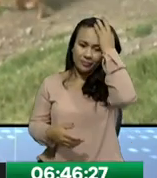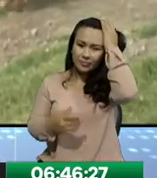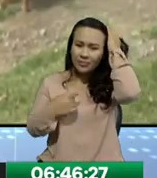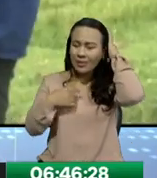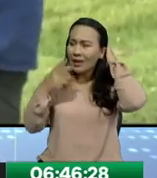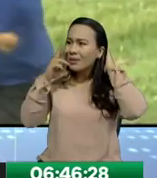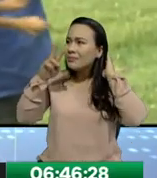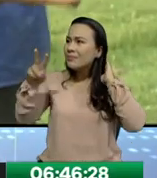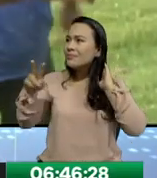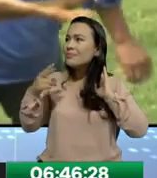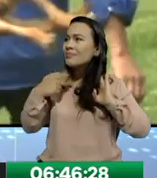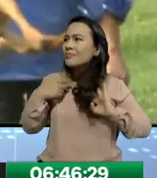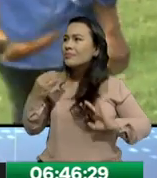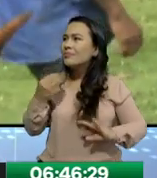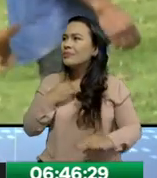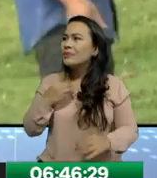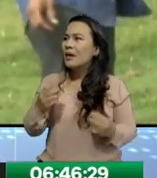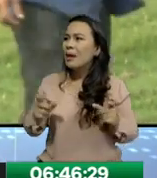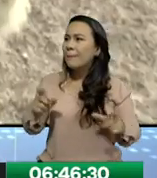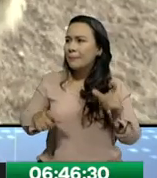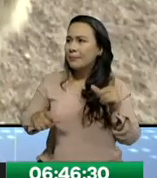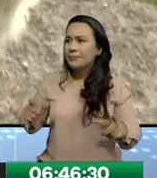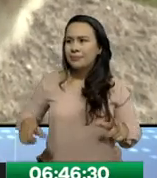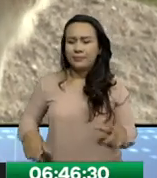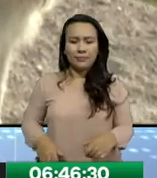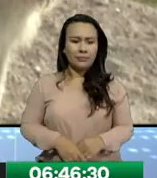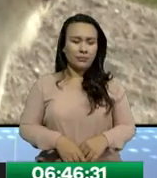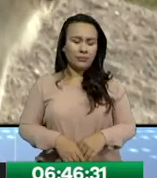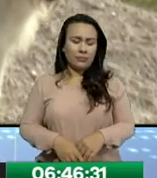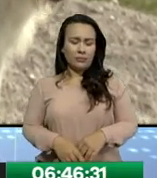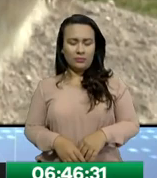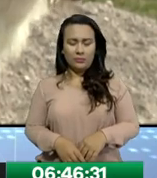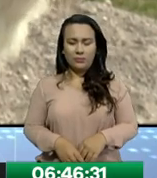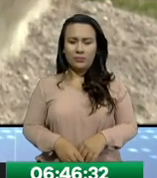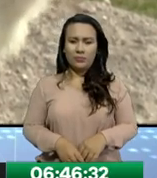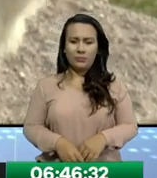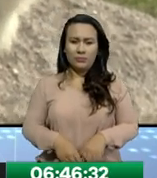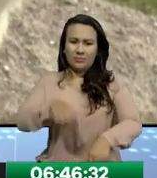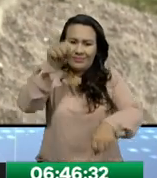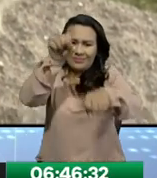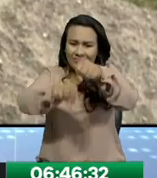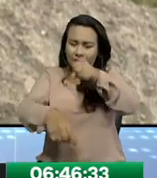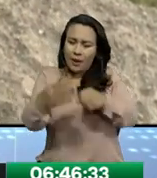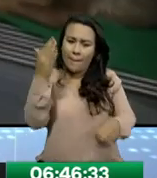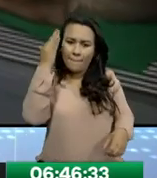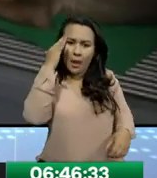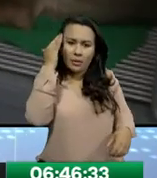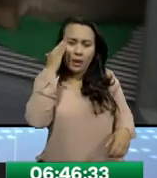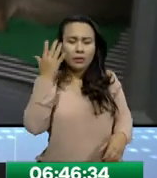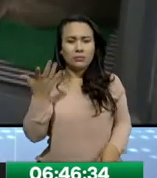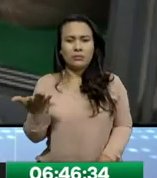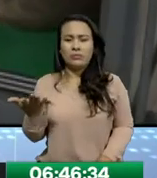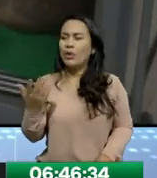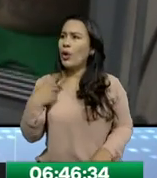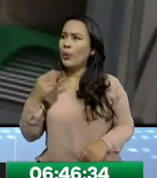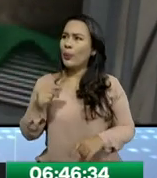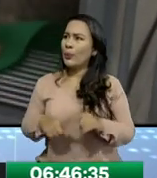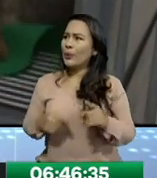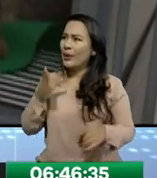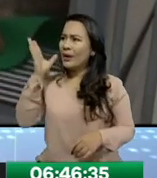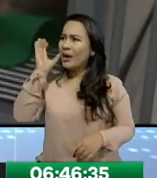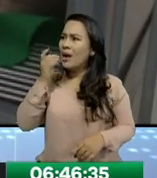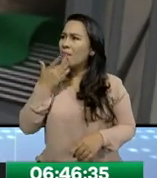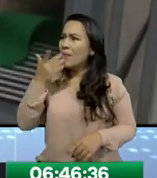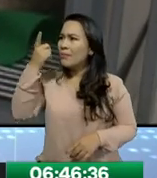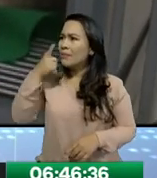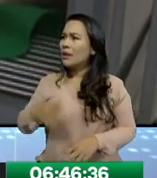una cosa realmente de gente que tiene una patología, ¿no? Que tiene un desorden mental, porque yo no creo que pueda llegar hasta tanto la